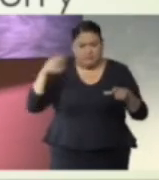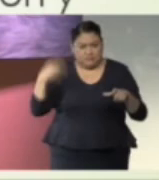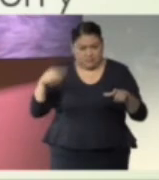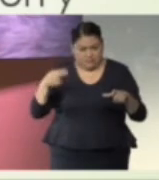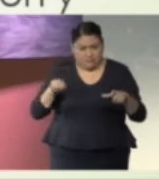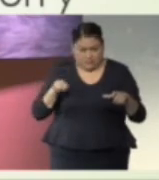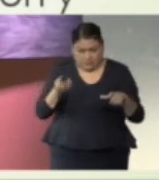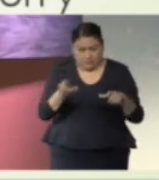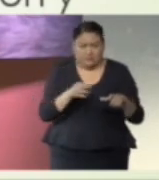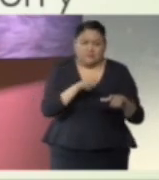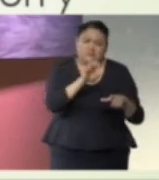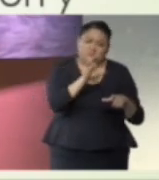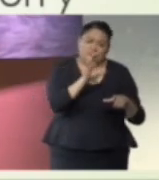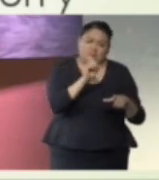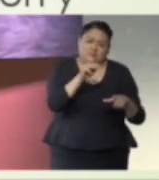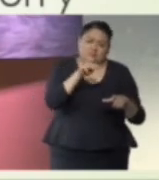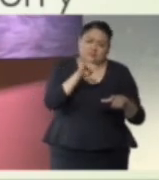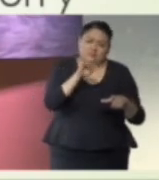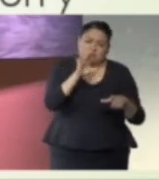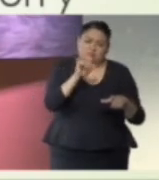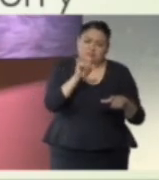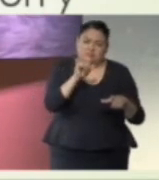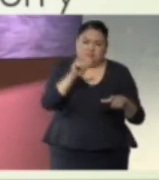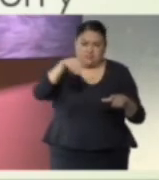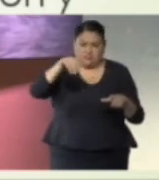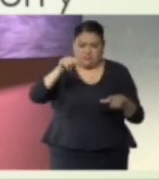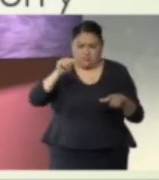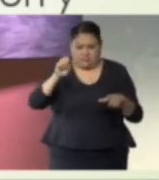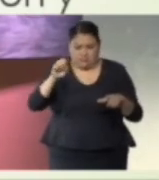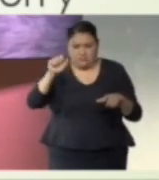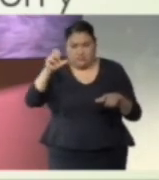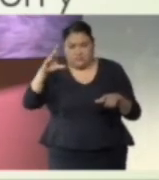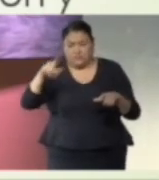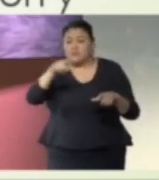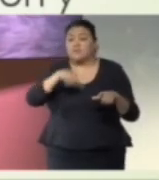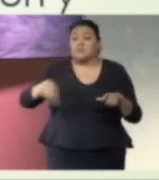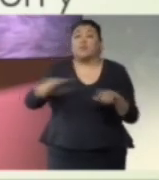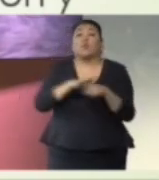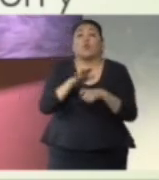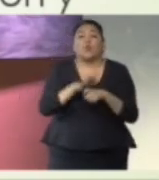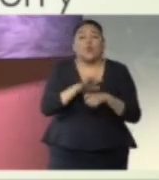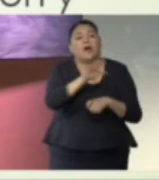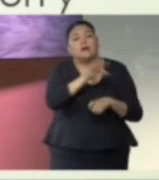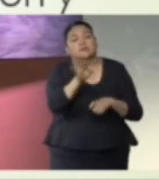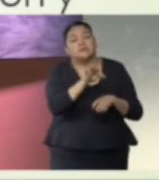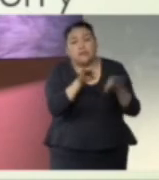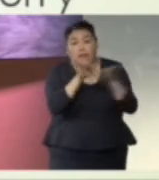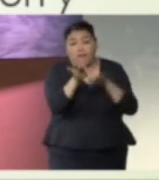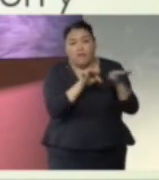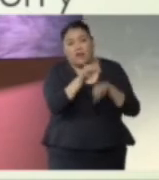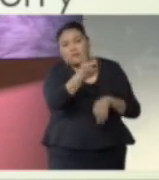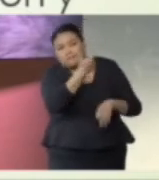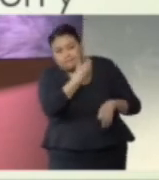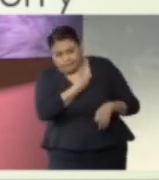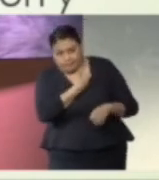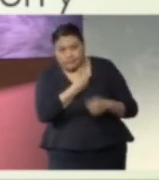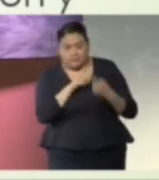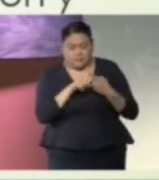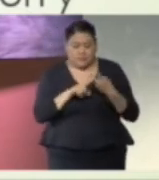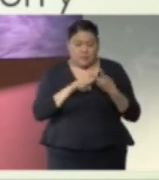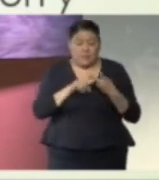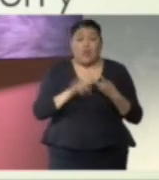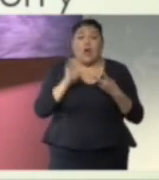la que está en el mercado de trabajo, a la que está buscando un lugar en el trabajo remunerado o que